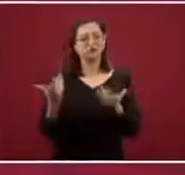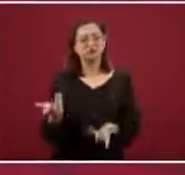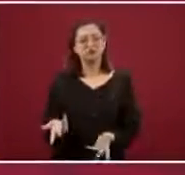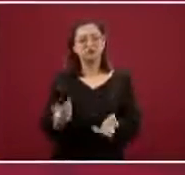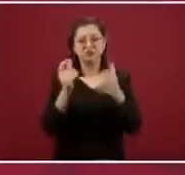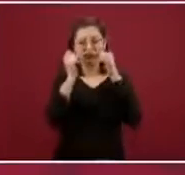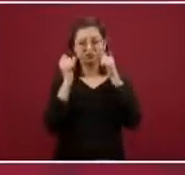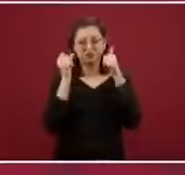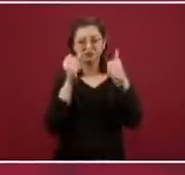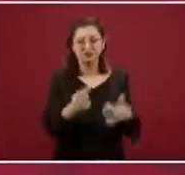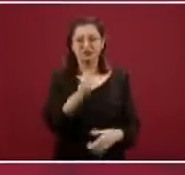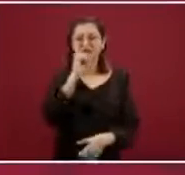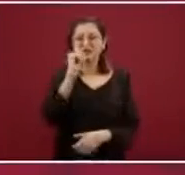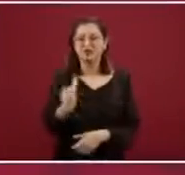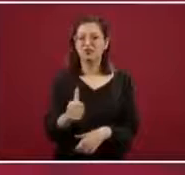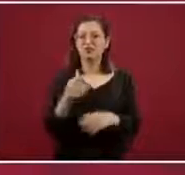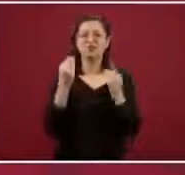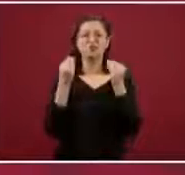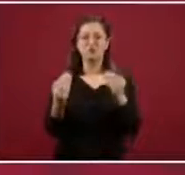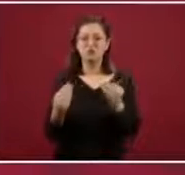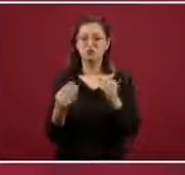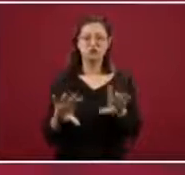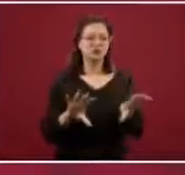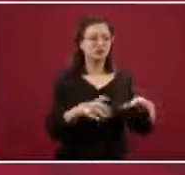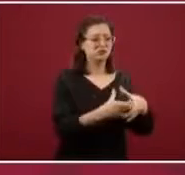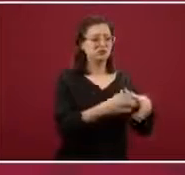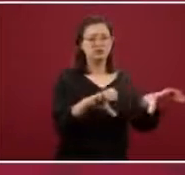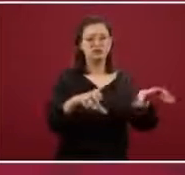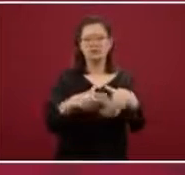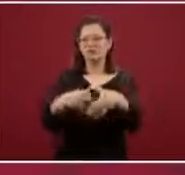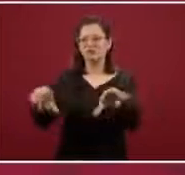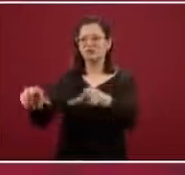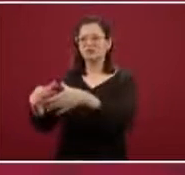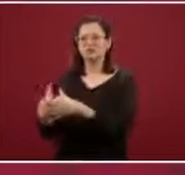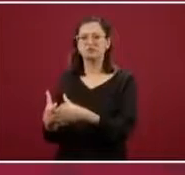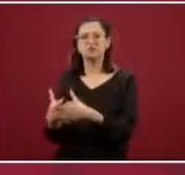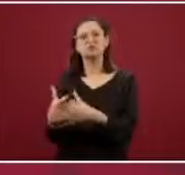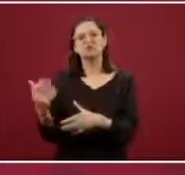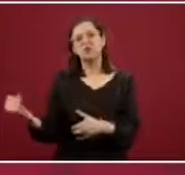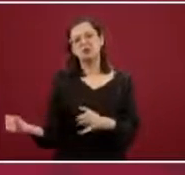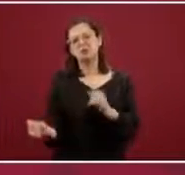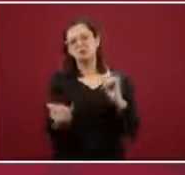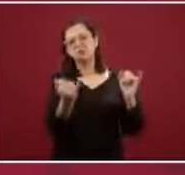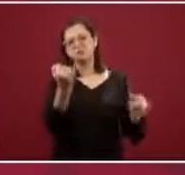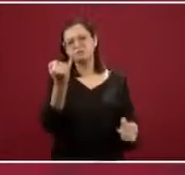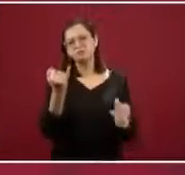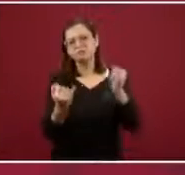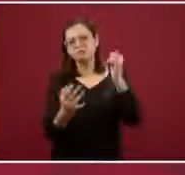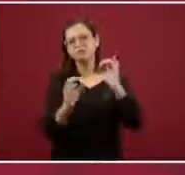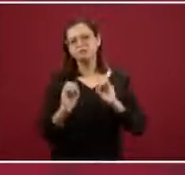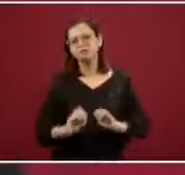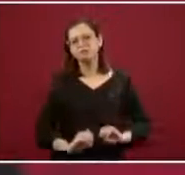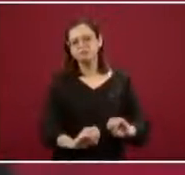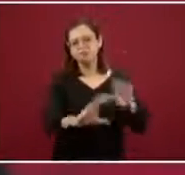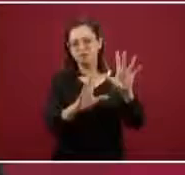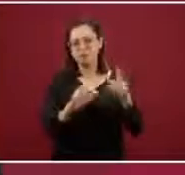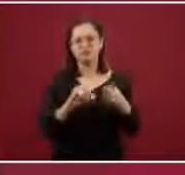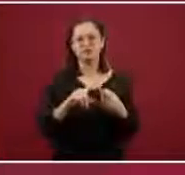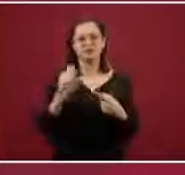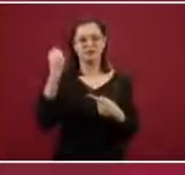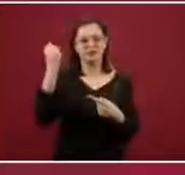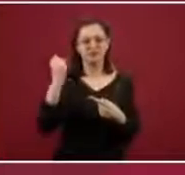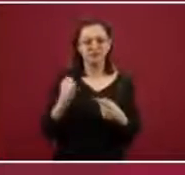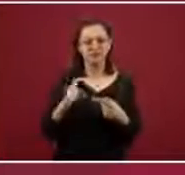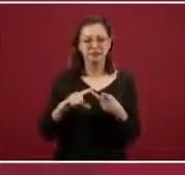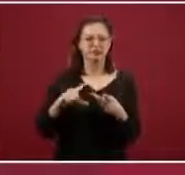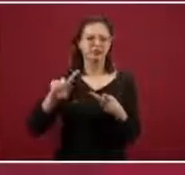miles de comunidades aisladas, pequeñas comunidades de Sinaloa,